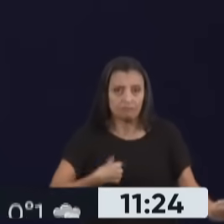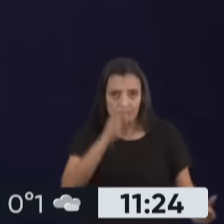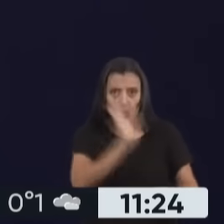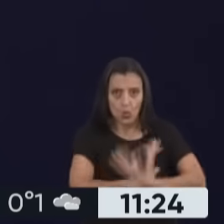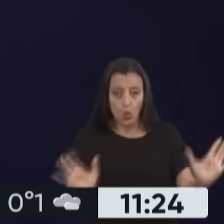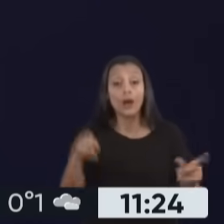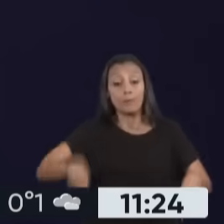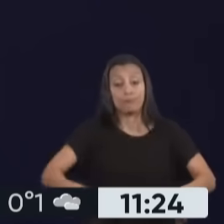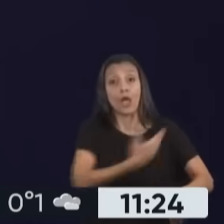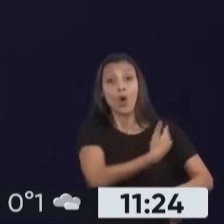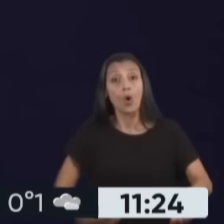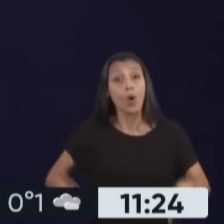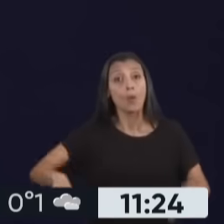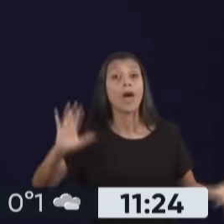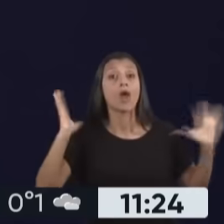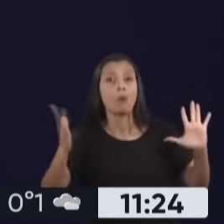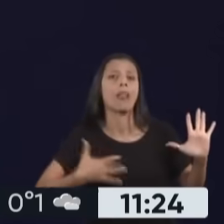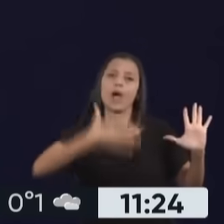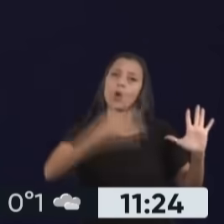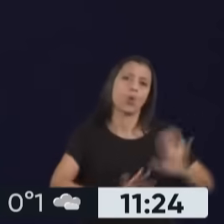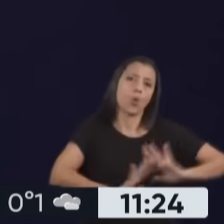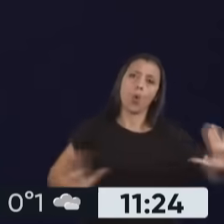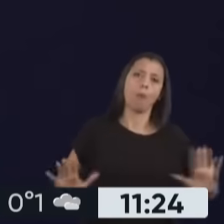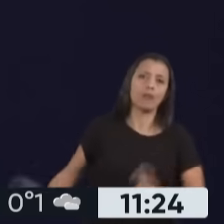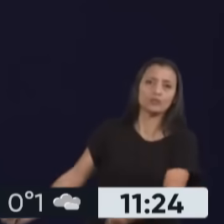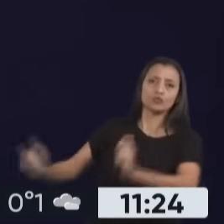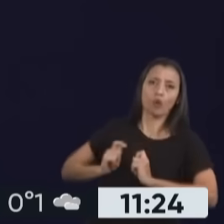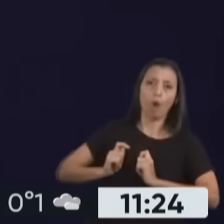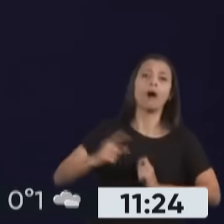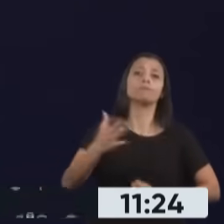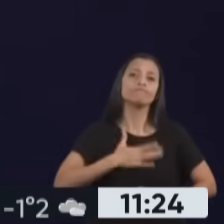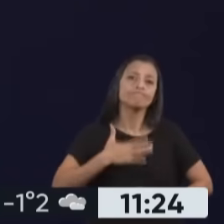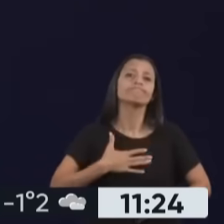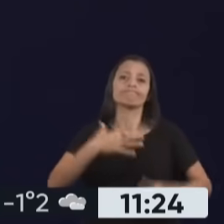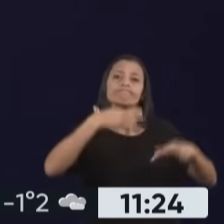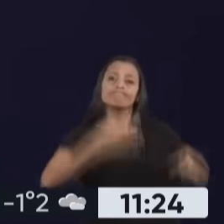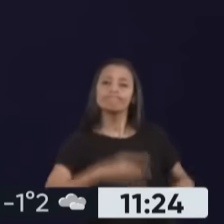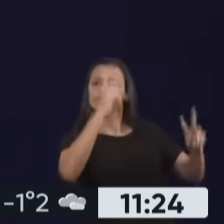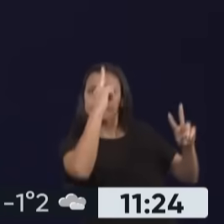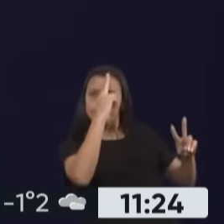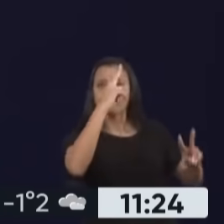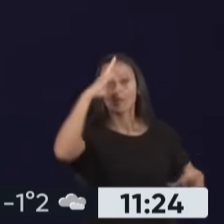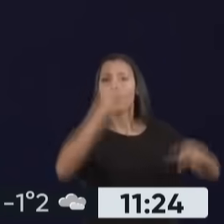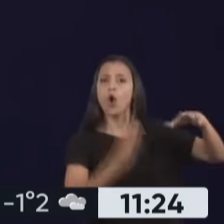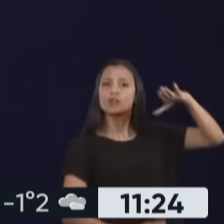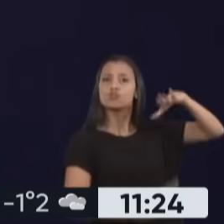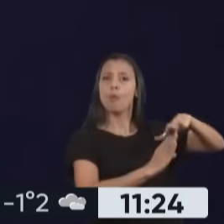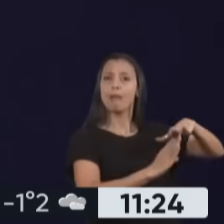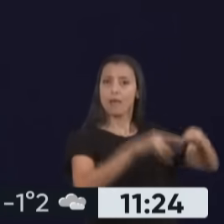manera, el gobierno del presidente Milei cumple con la honorable Corte Suprema de Justicia de la